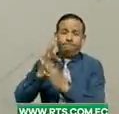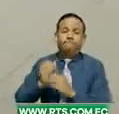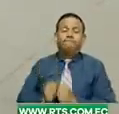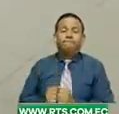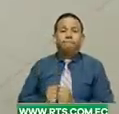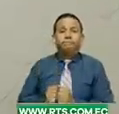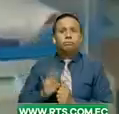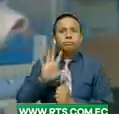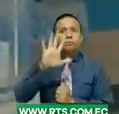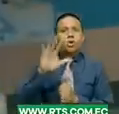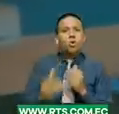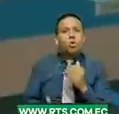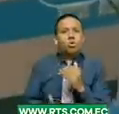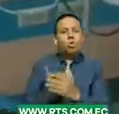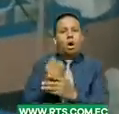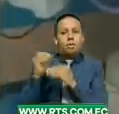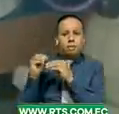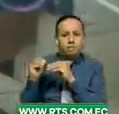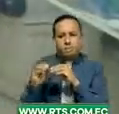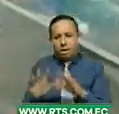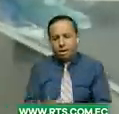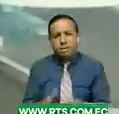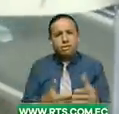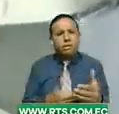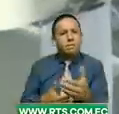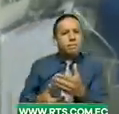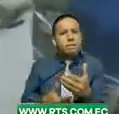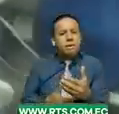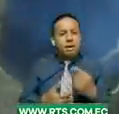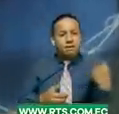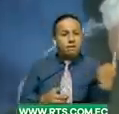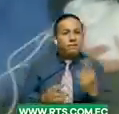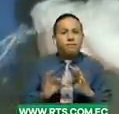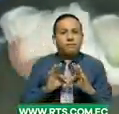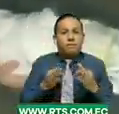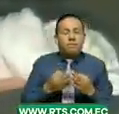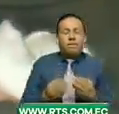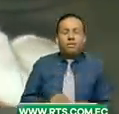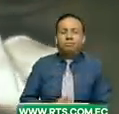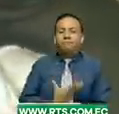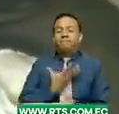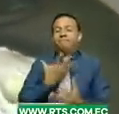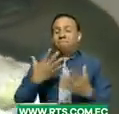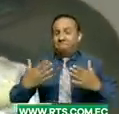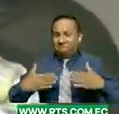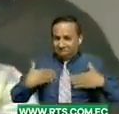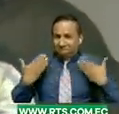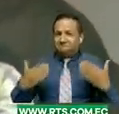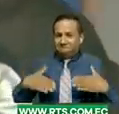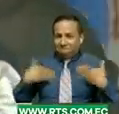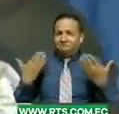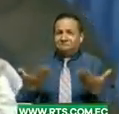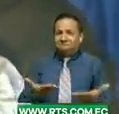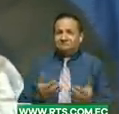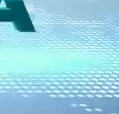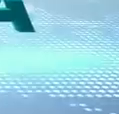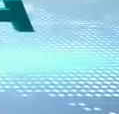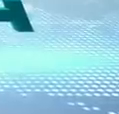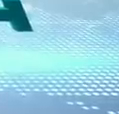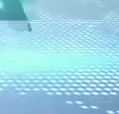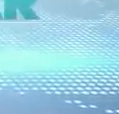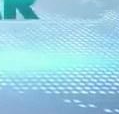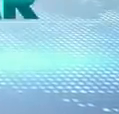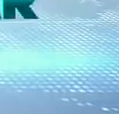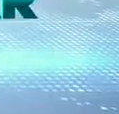5 nuevas bendiciones que llegaron para llenar de alegría a esta familia. Informó Roselena Vascones.